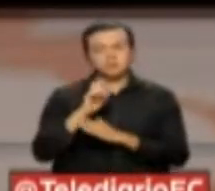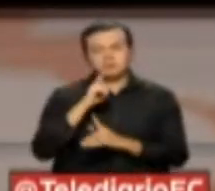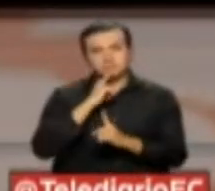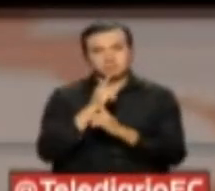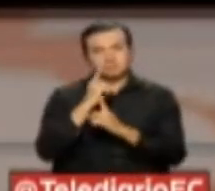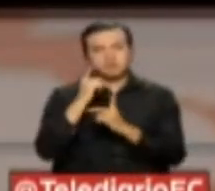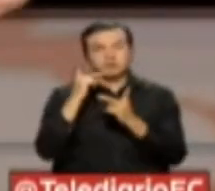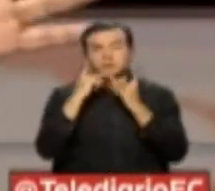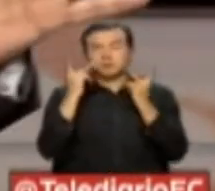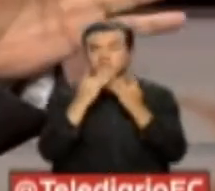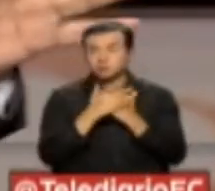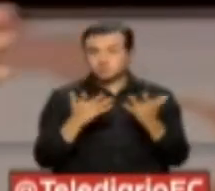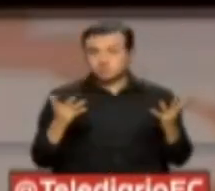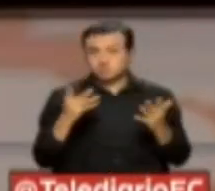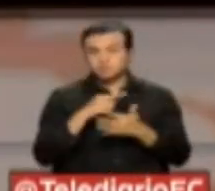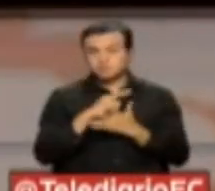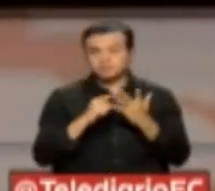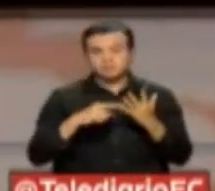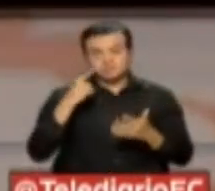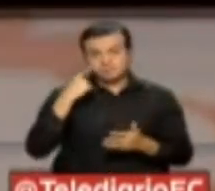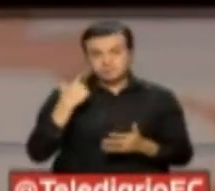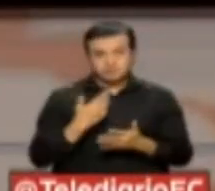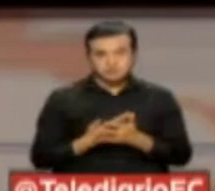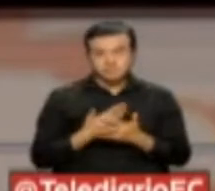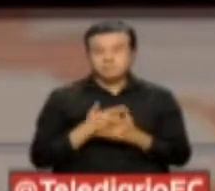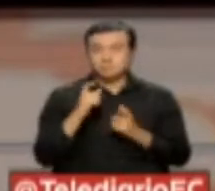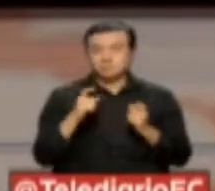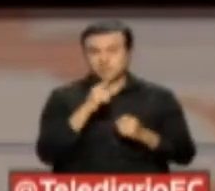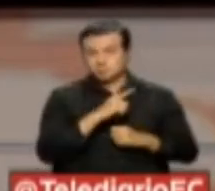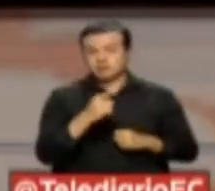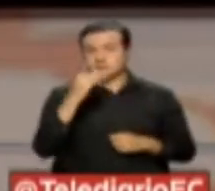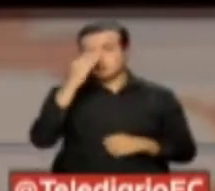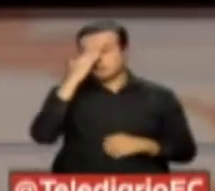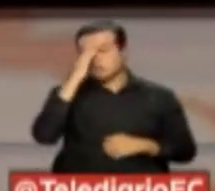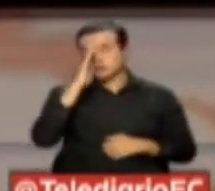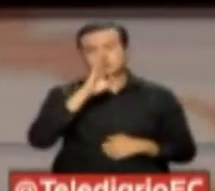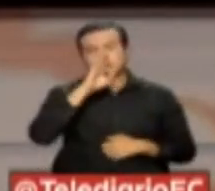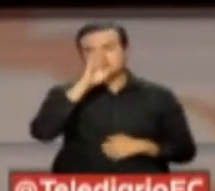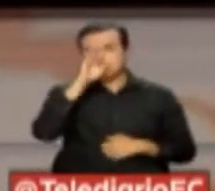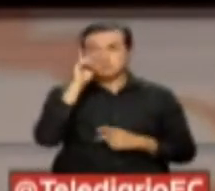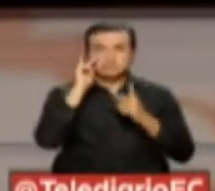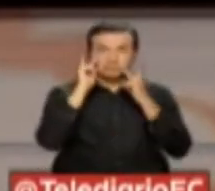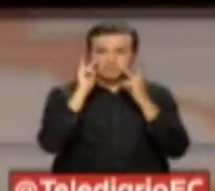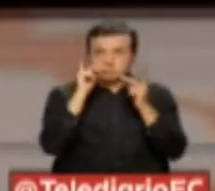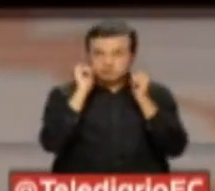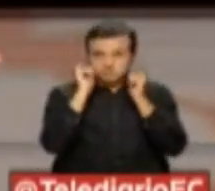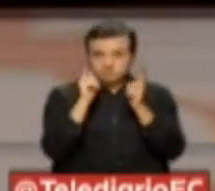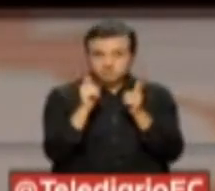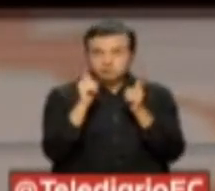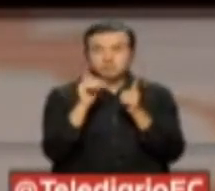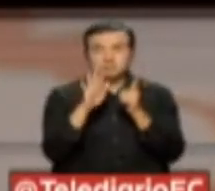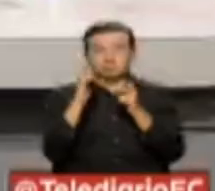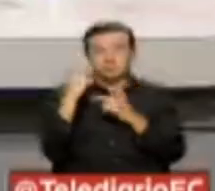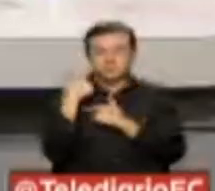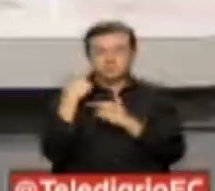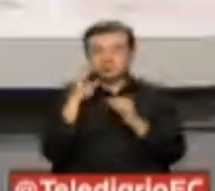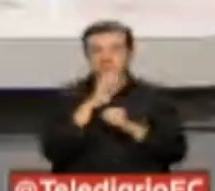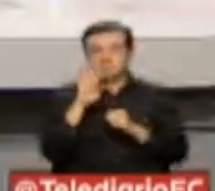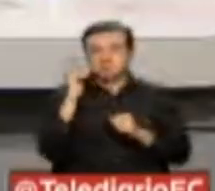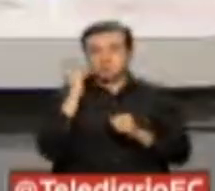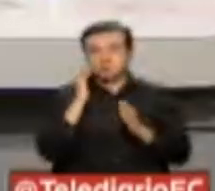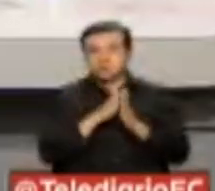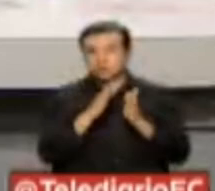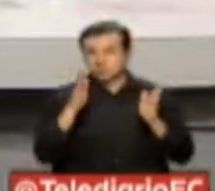escrutinio público tiene que estar ahí presente para que ellos sepan que siempre están observados y de esa forma cumplir con sus 144